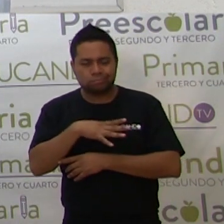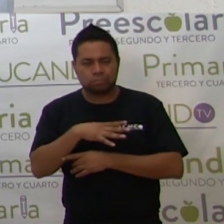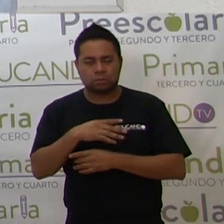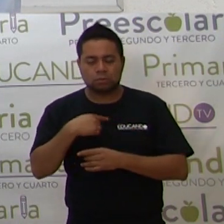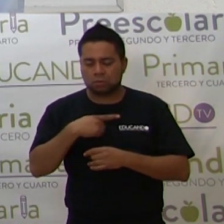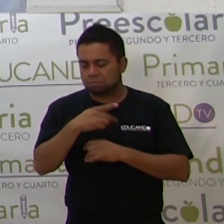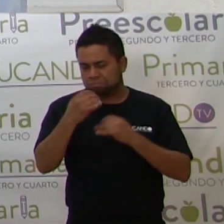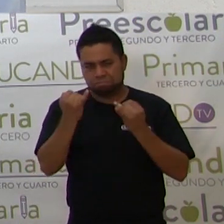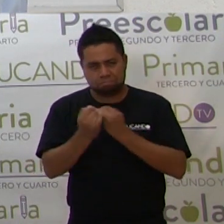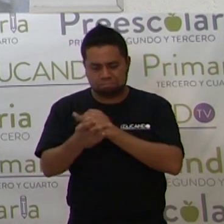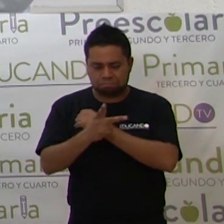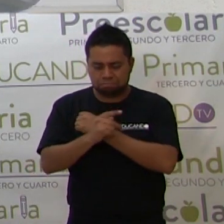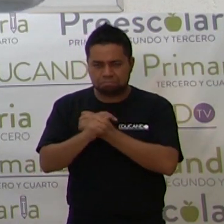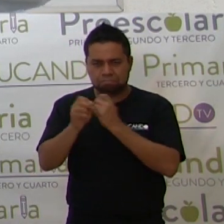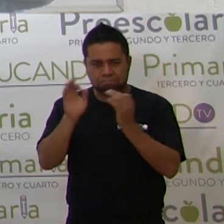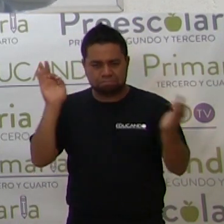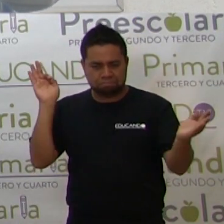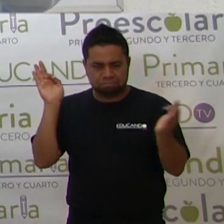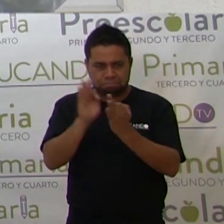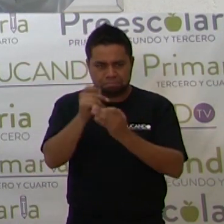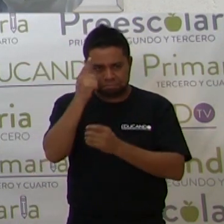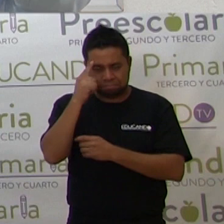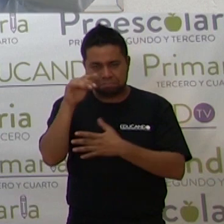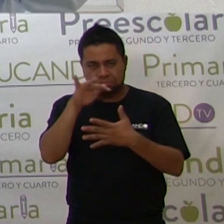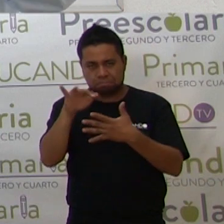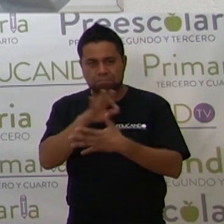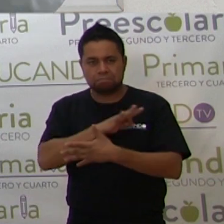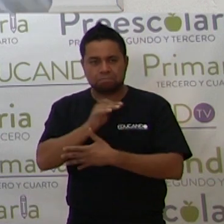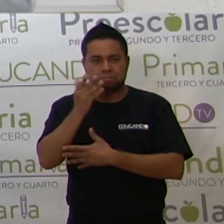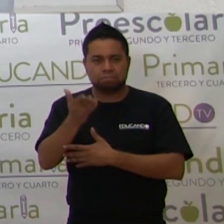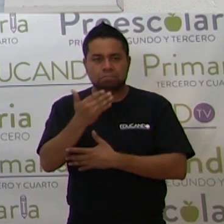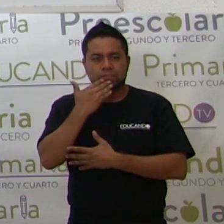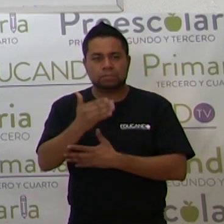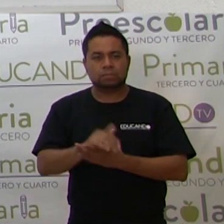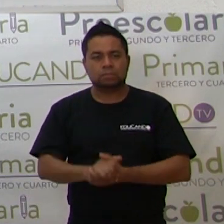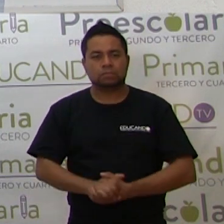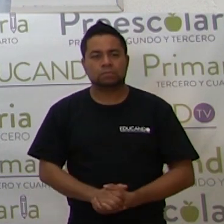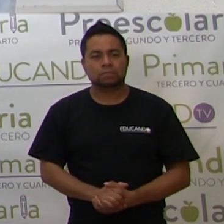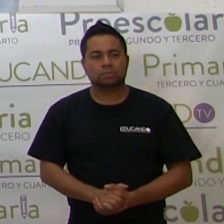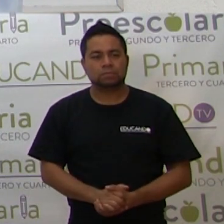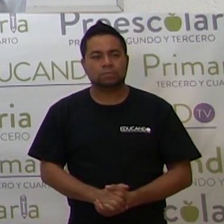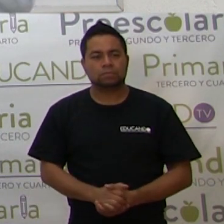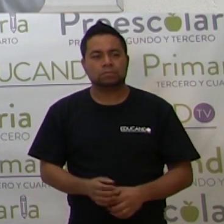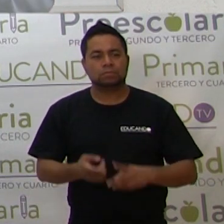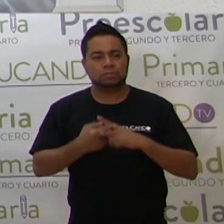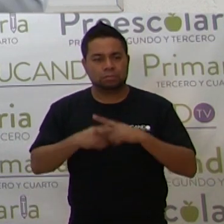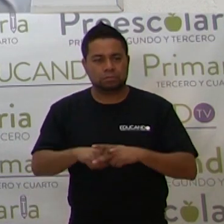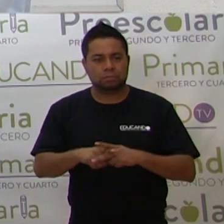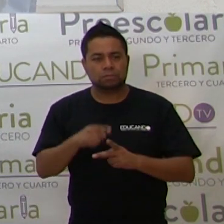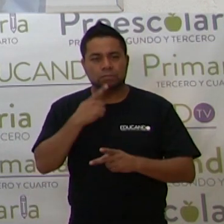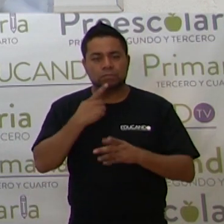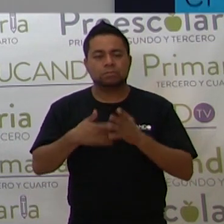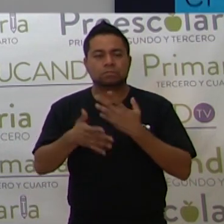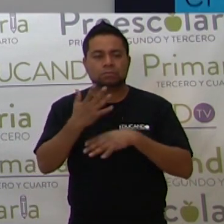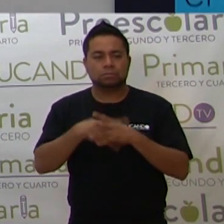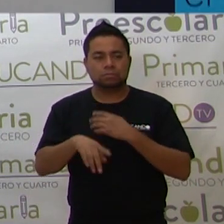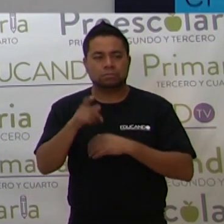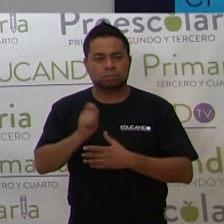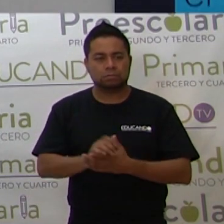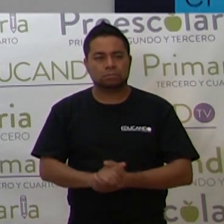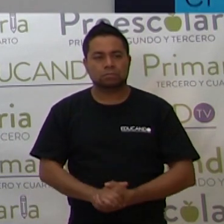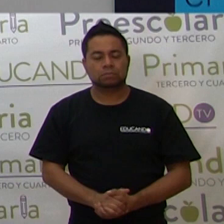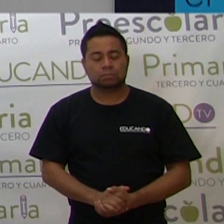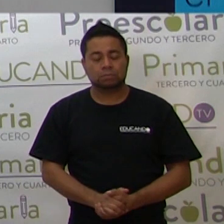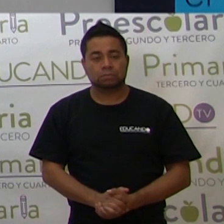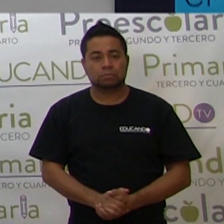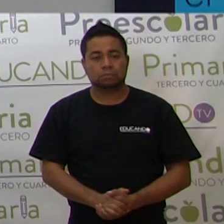pantalla también para que tú puedas leerlo. ¿Bien? Vamos a iniciar. Dice así: